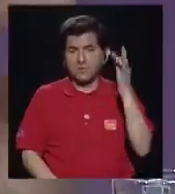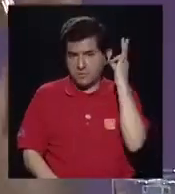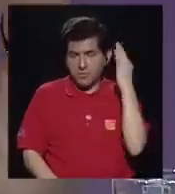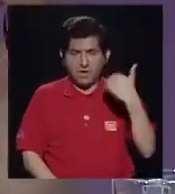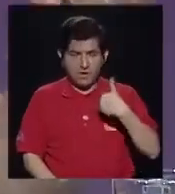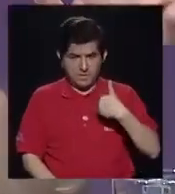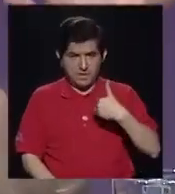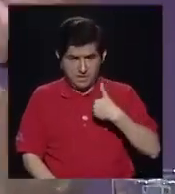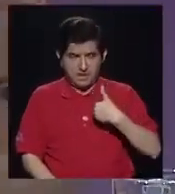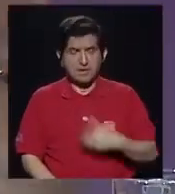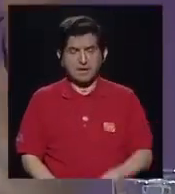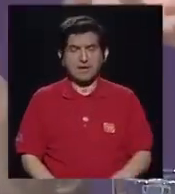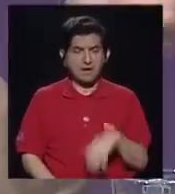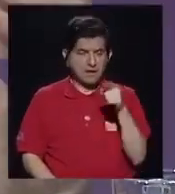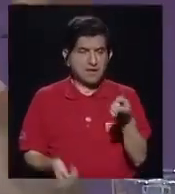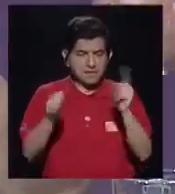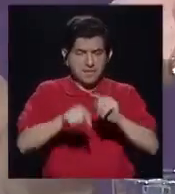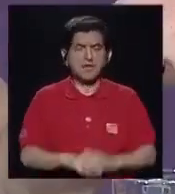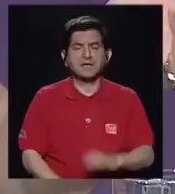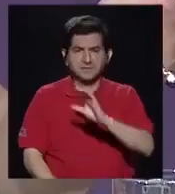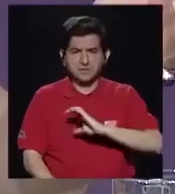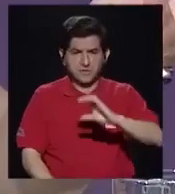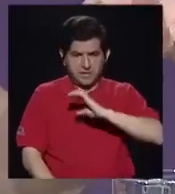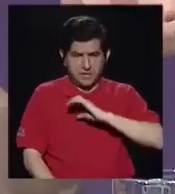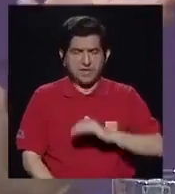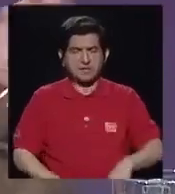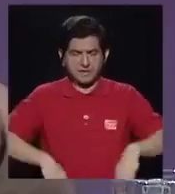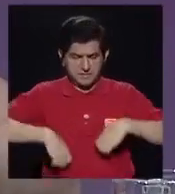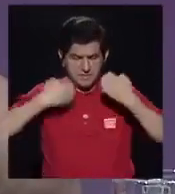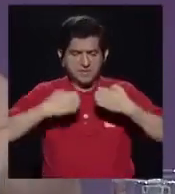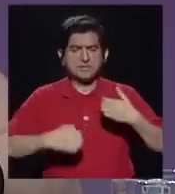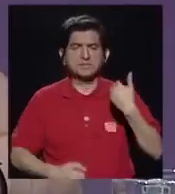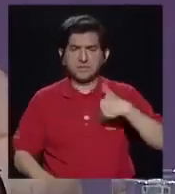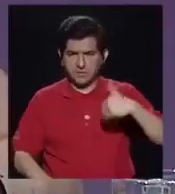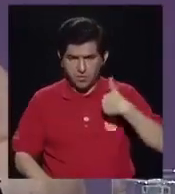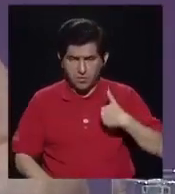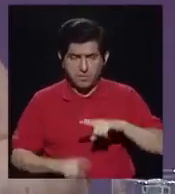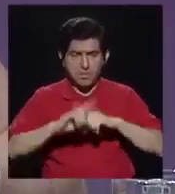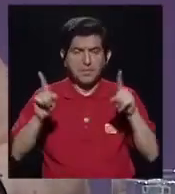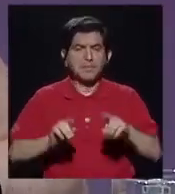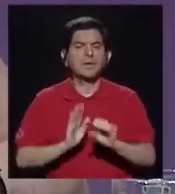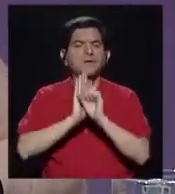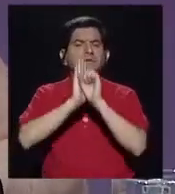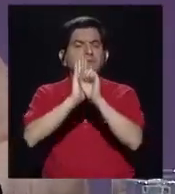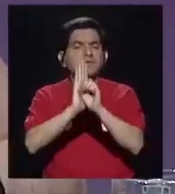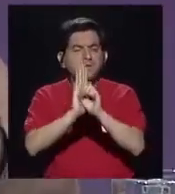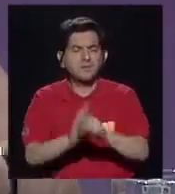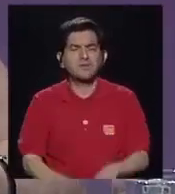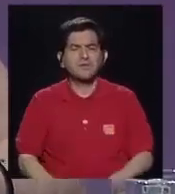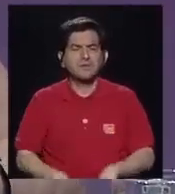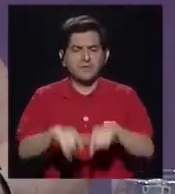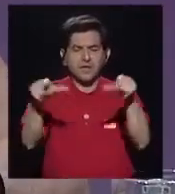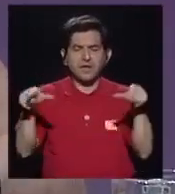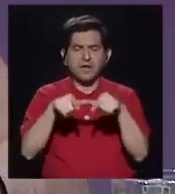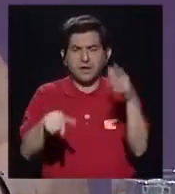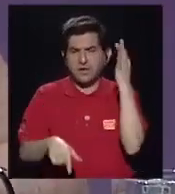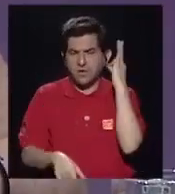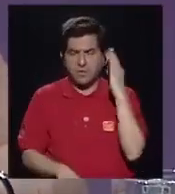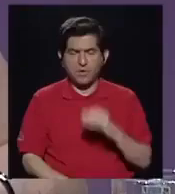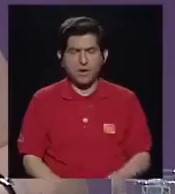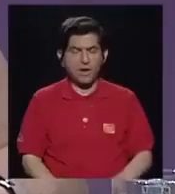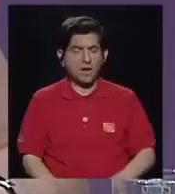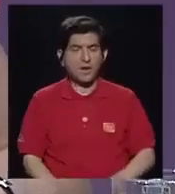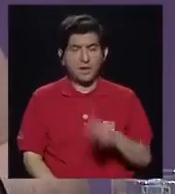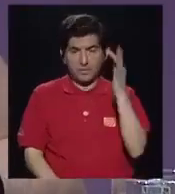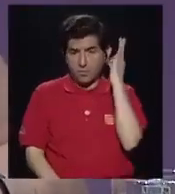obtienen o que tienen una modalidad masculina de existencia pero Digamos como icono de la posición femenina la mujer con